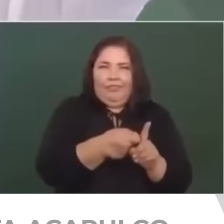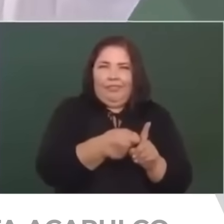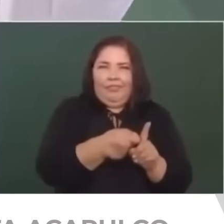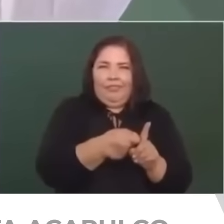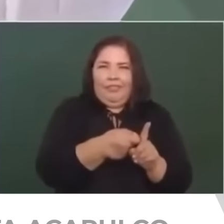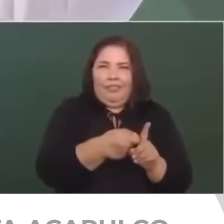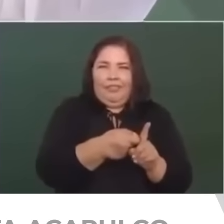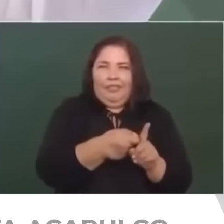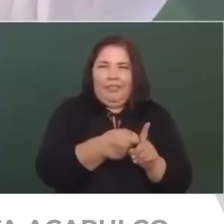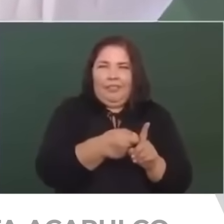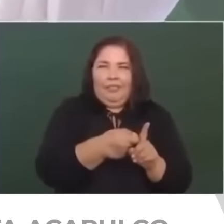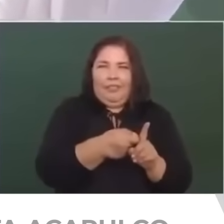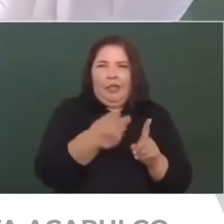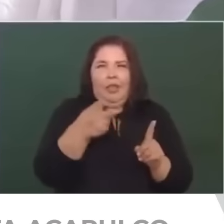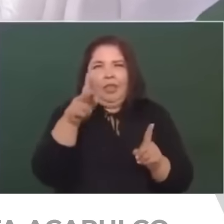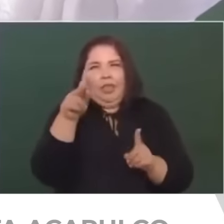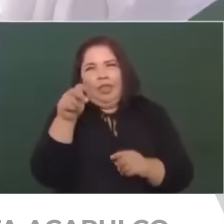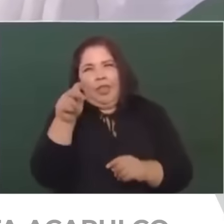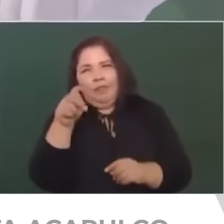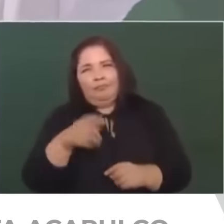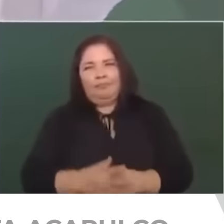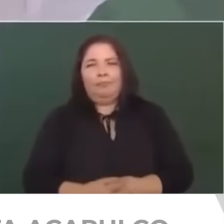con la